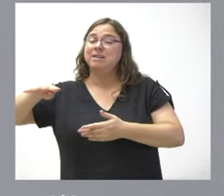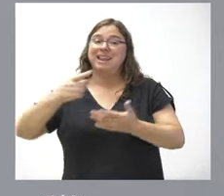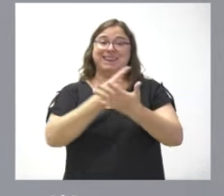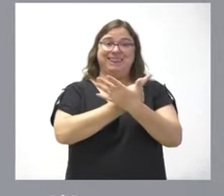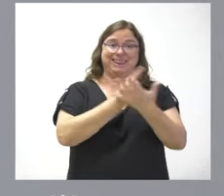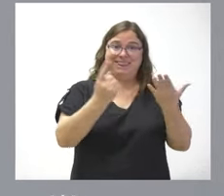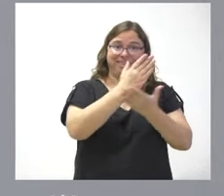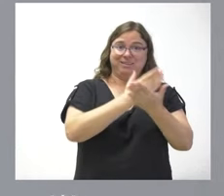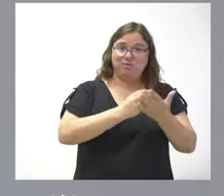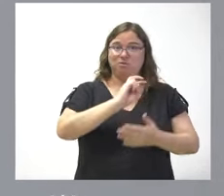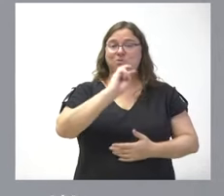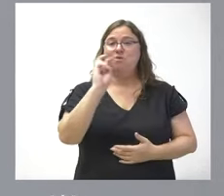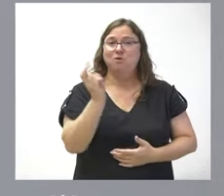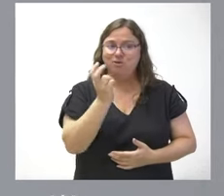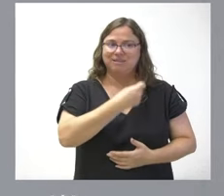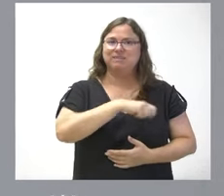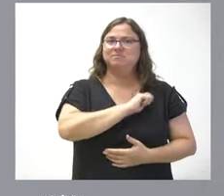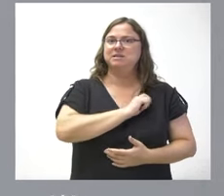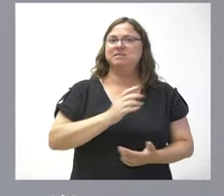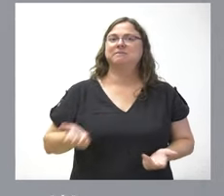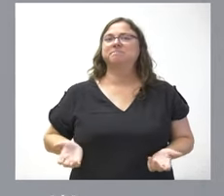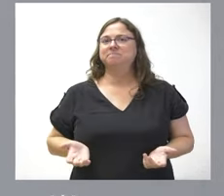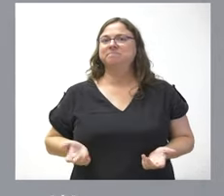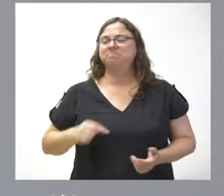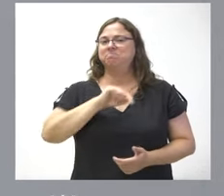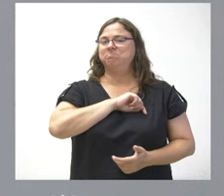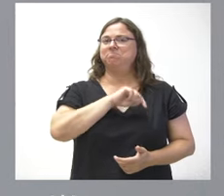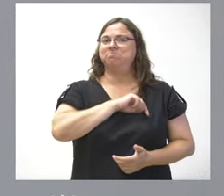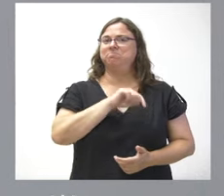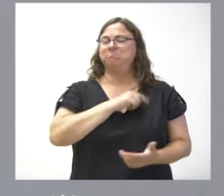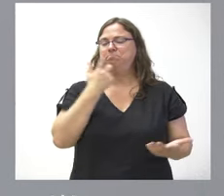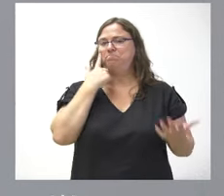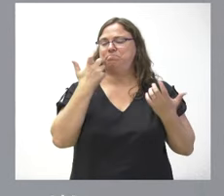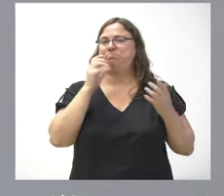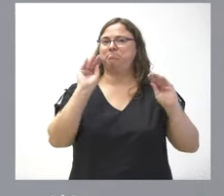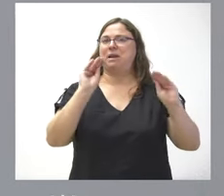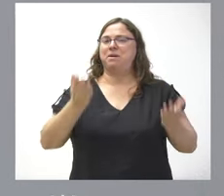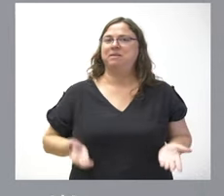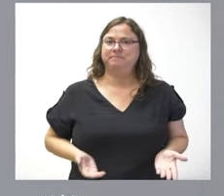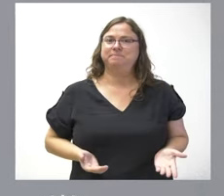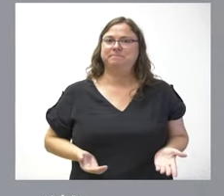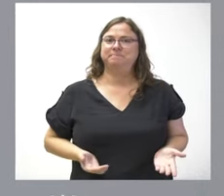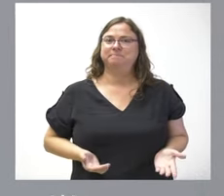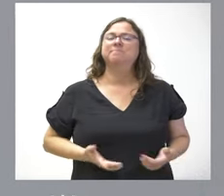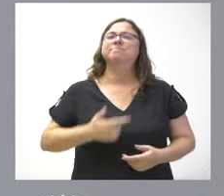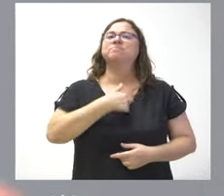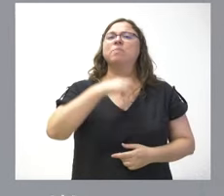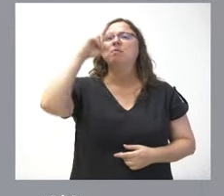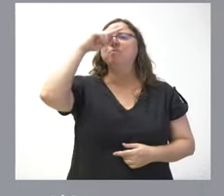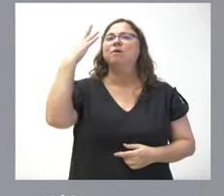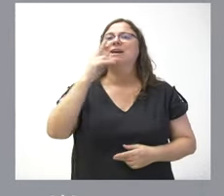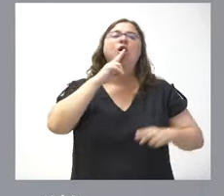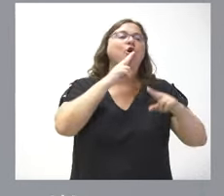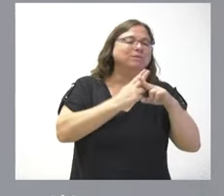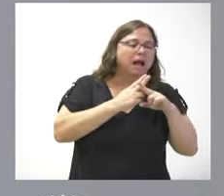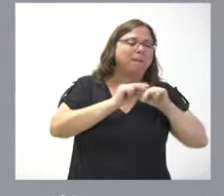comunidades autónomas en España Esto es lo que en este asunto llama la atención y lo que nos preocupa no es como se llame el